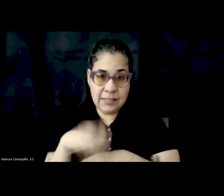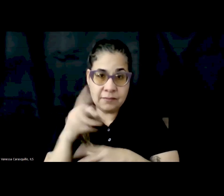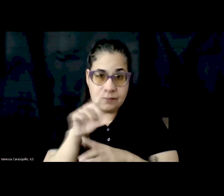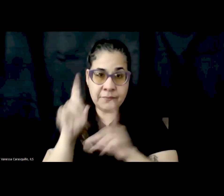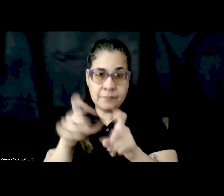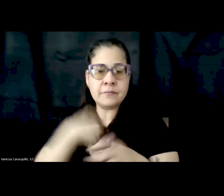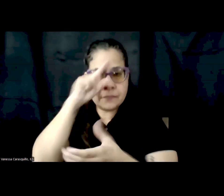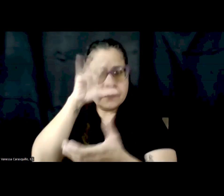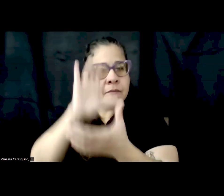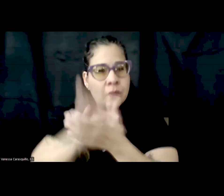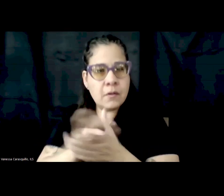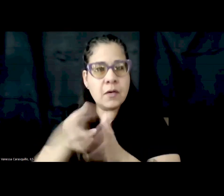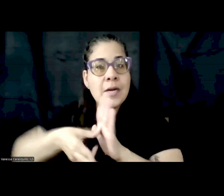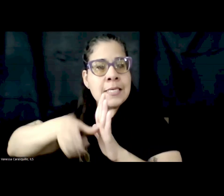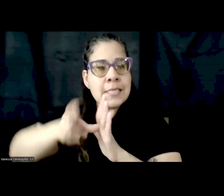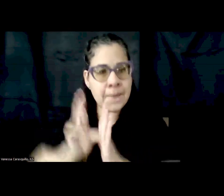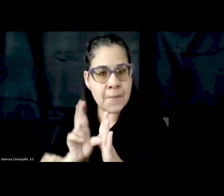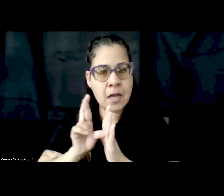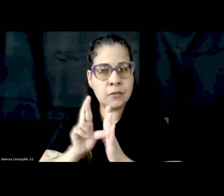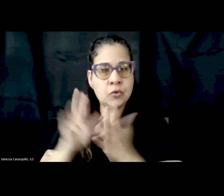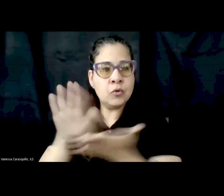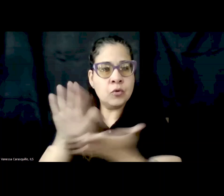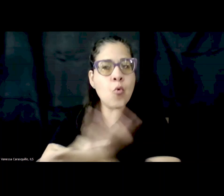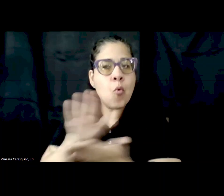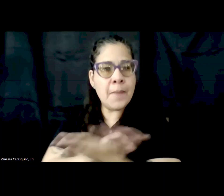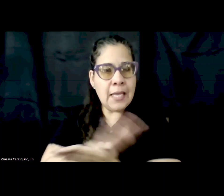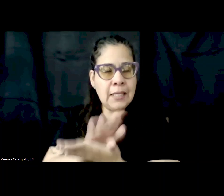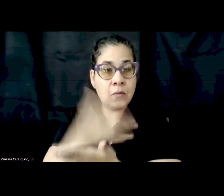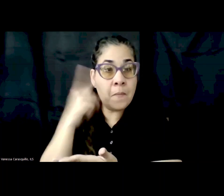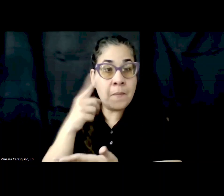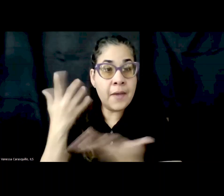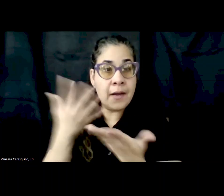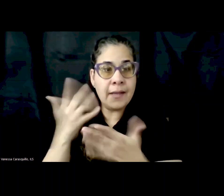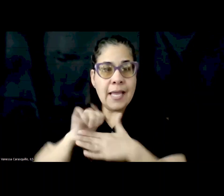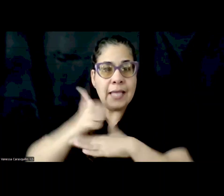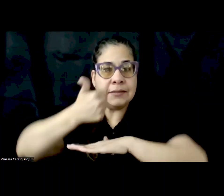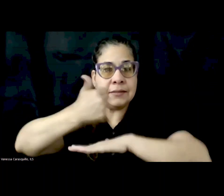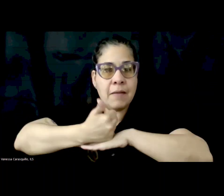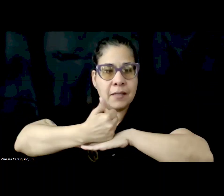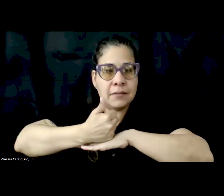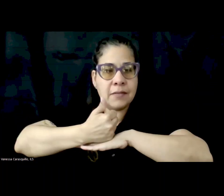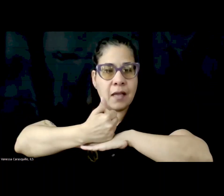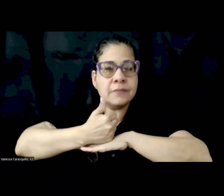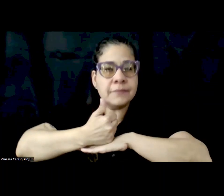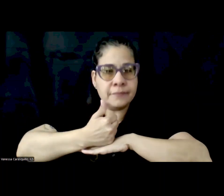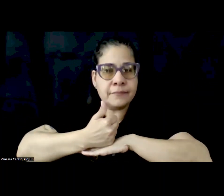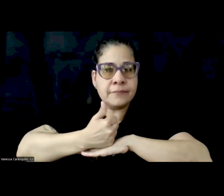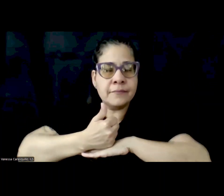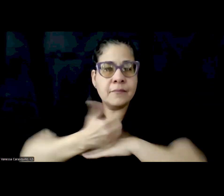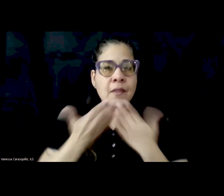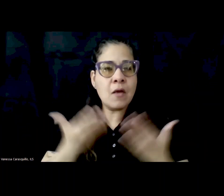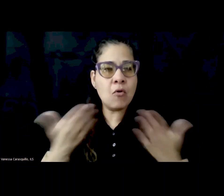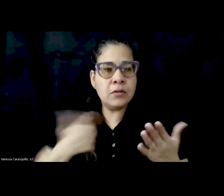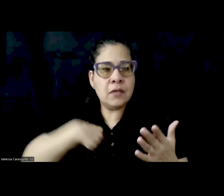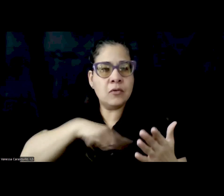un repaso sobre ese documento para poder establecer cuáles son los elementos que vamos a